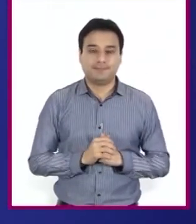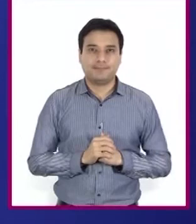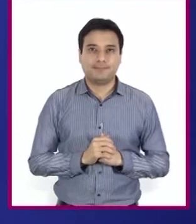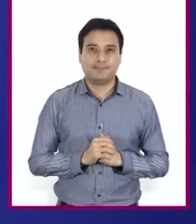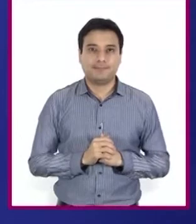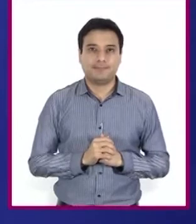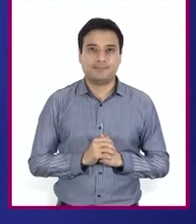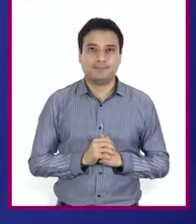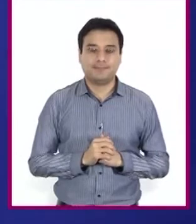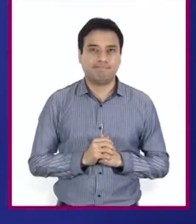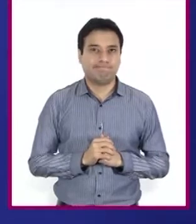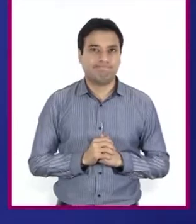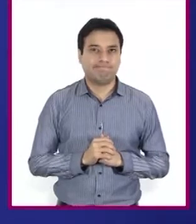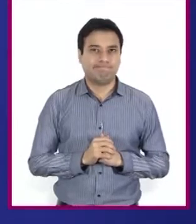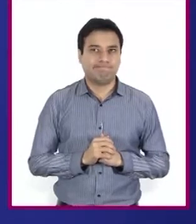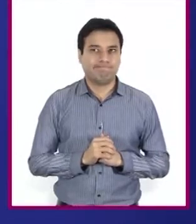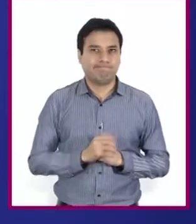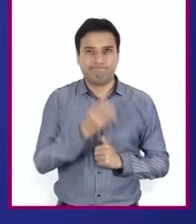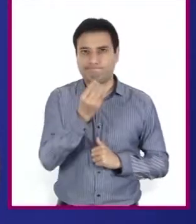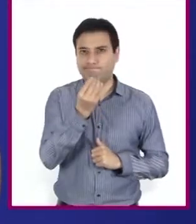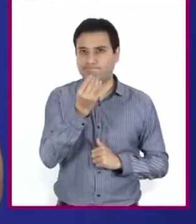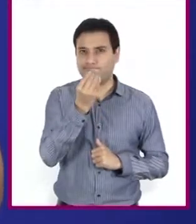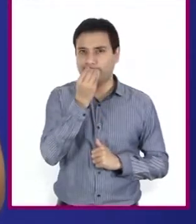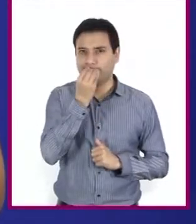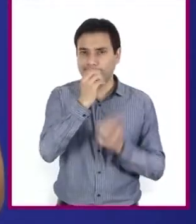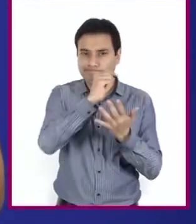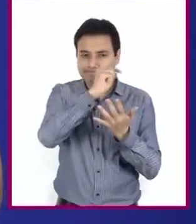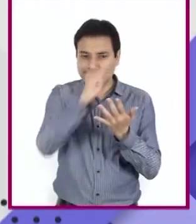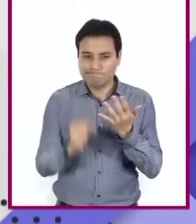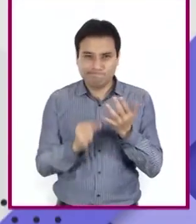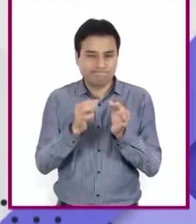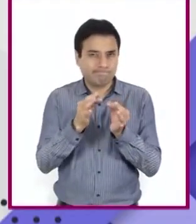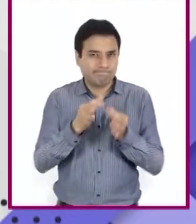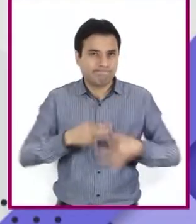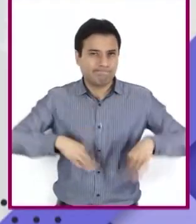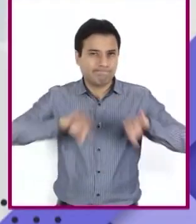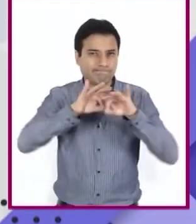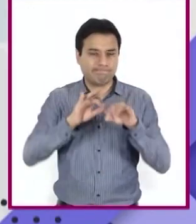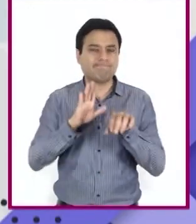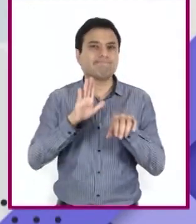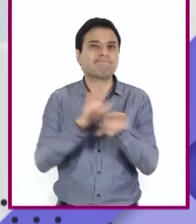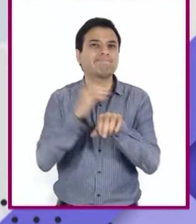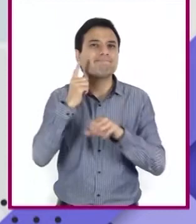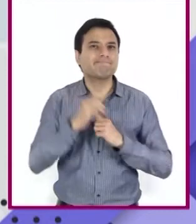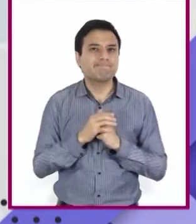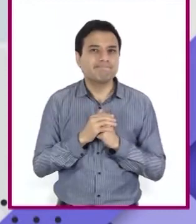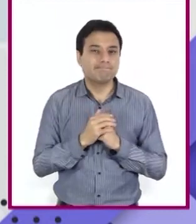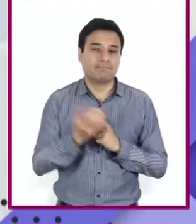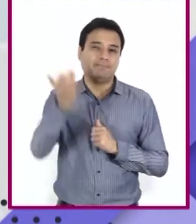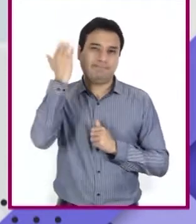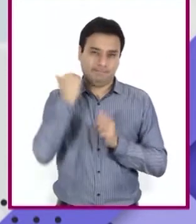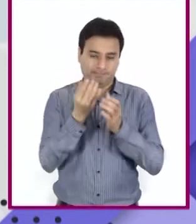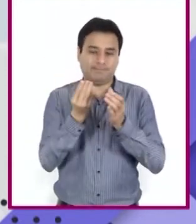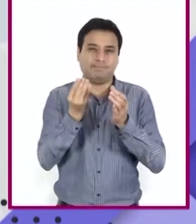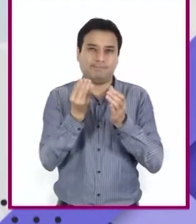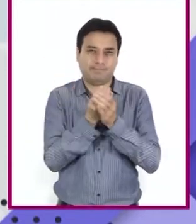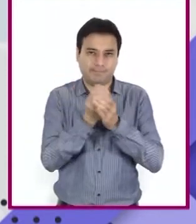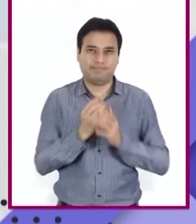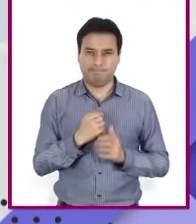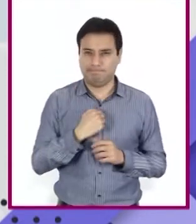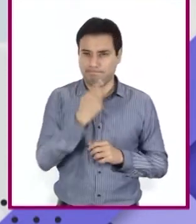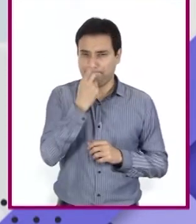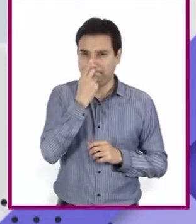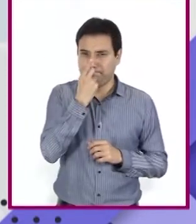la importancia de los nutrimentos en la salud? En sesiones anteriores hablamos sobre los